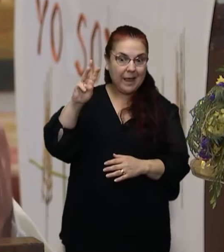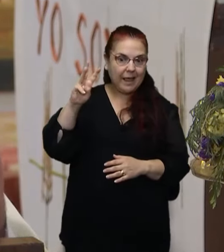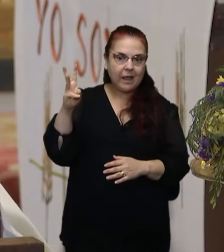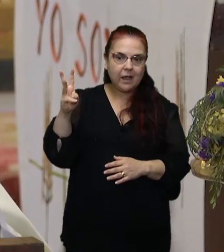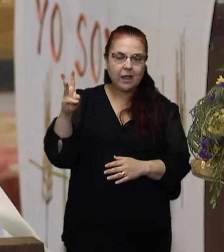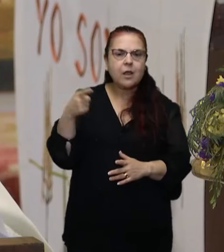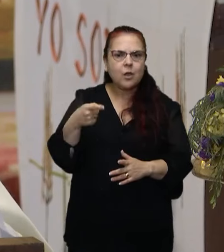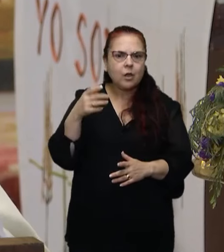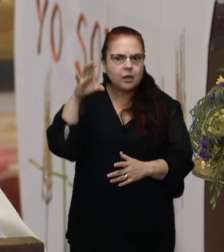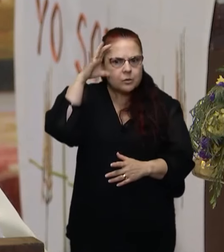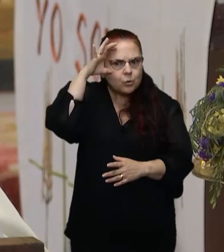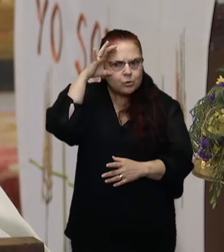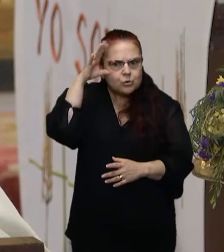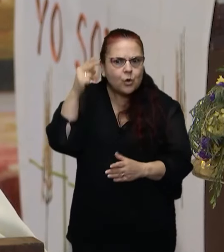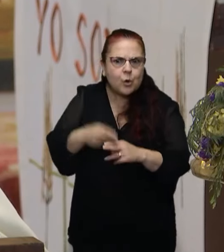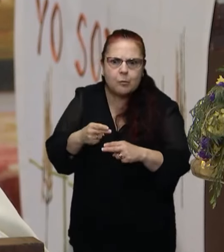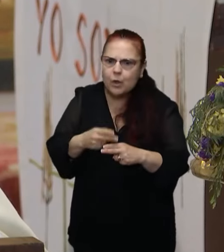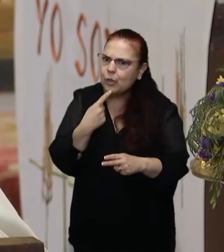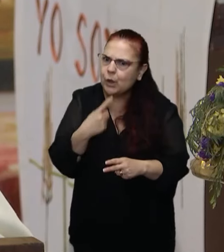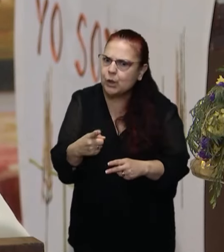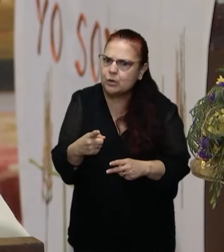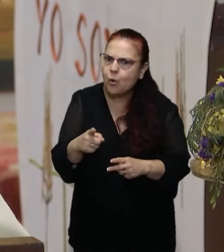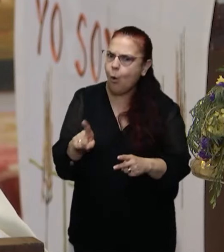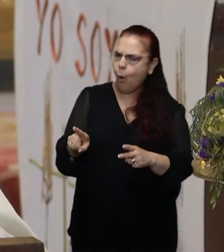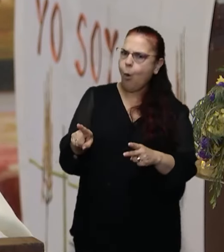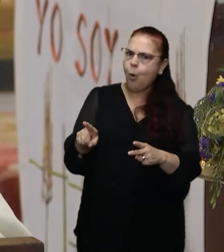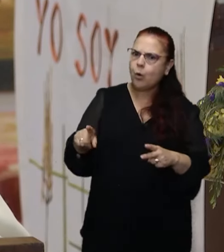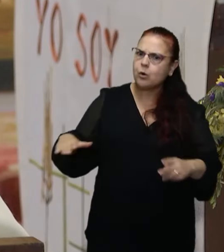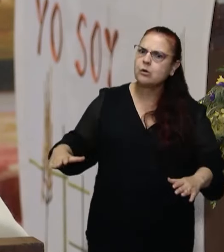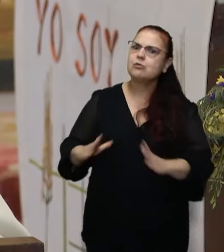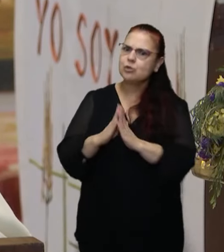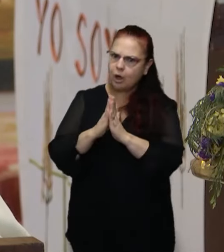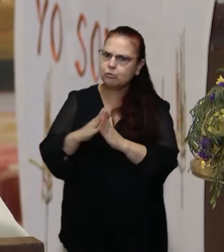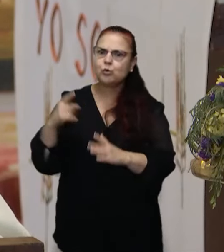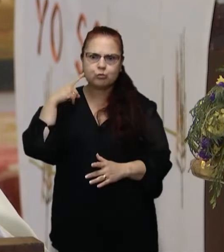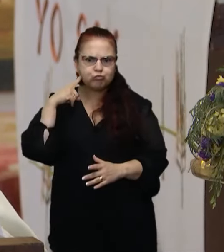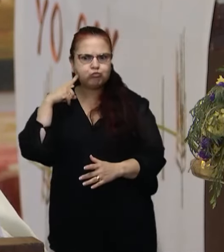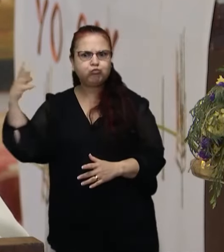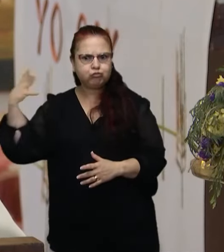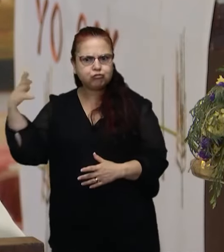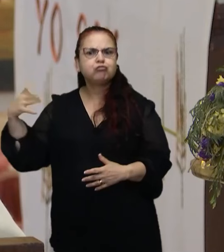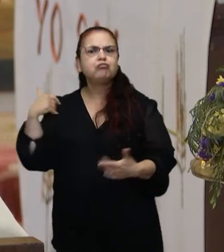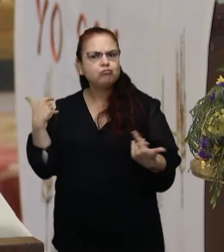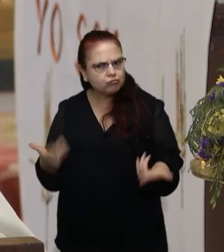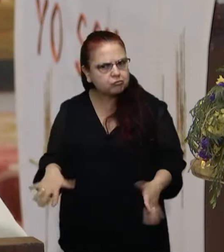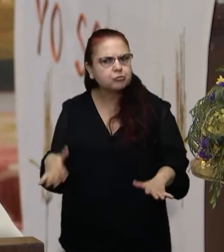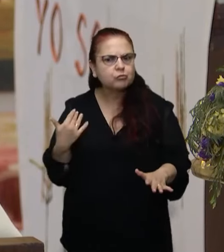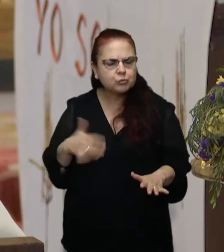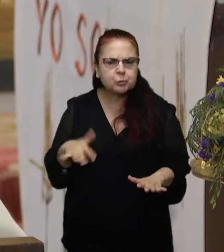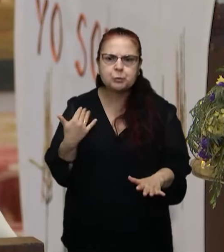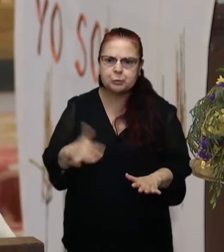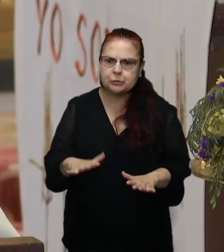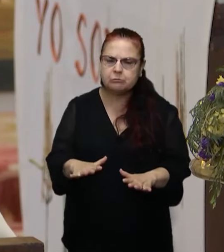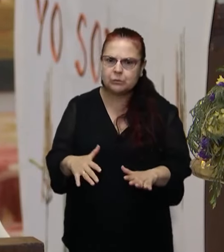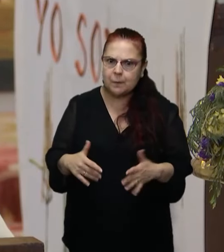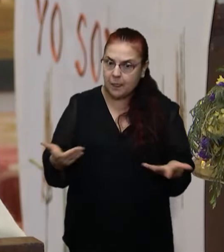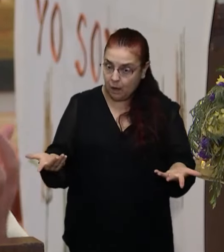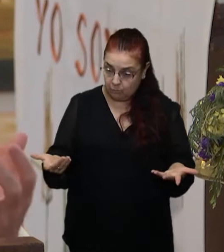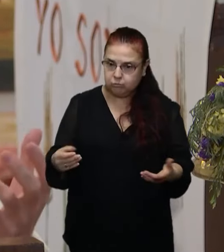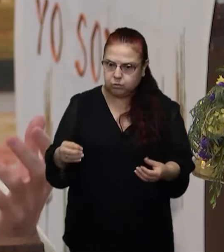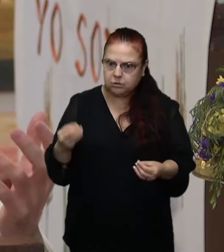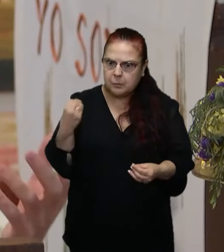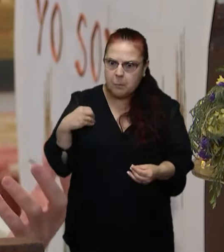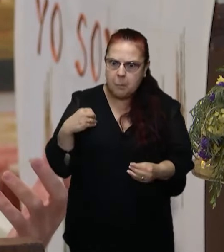escuchas estos nombres y dices, oh, es que estos sí que son santos potentes, grandes. Es que son grandes incluso entre los